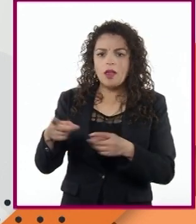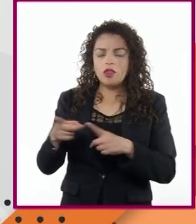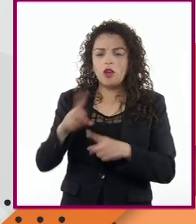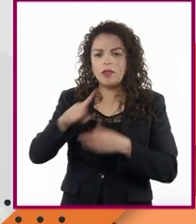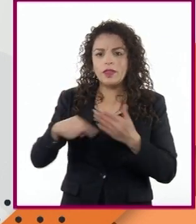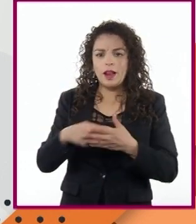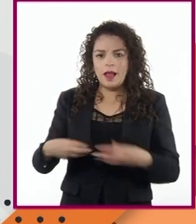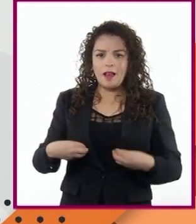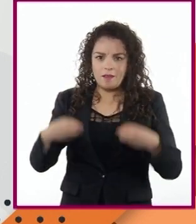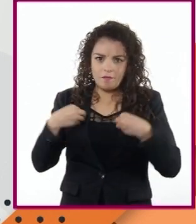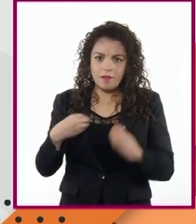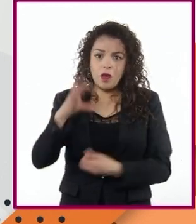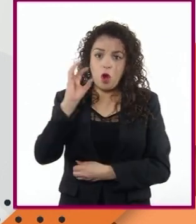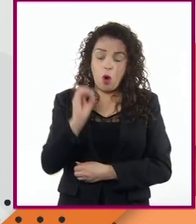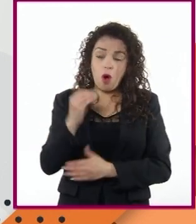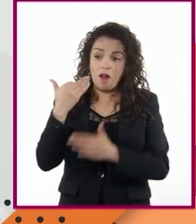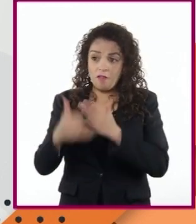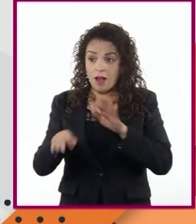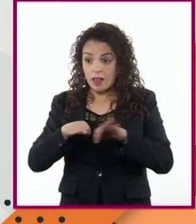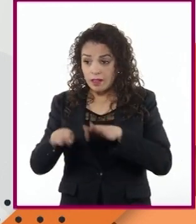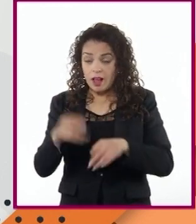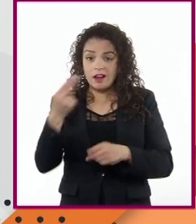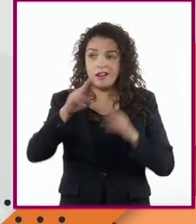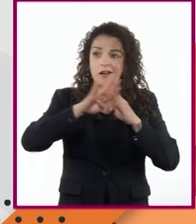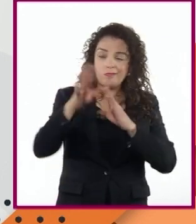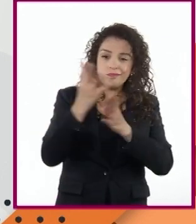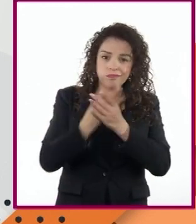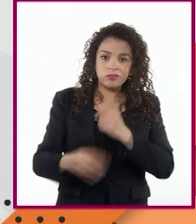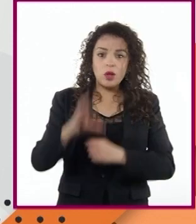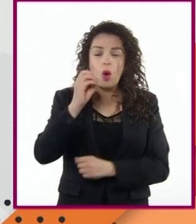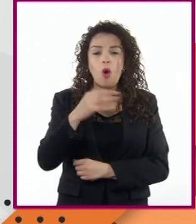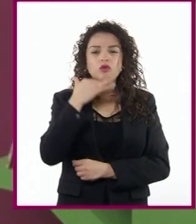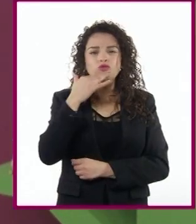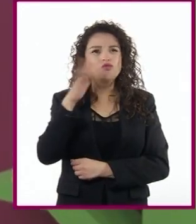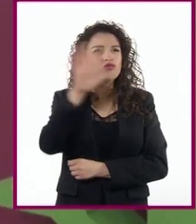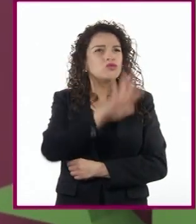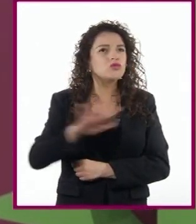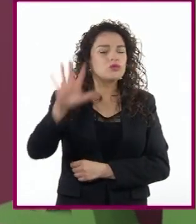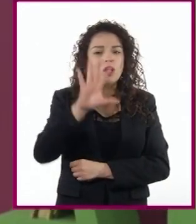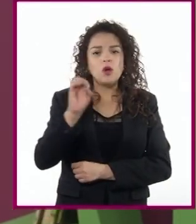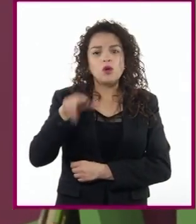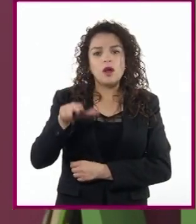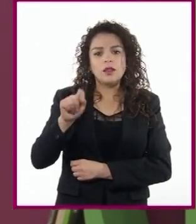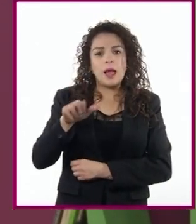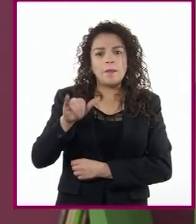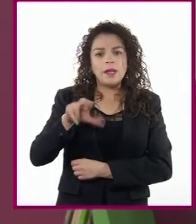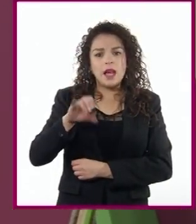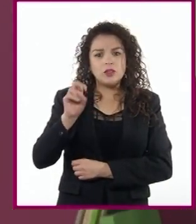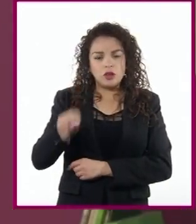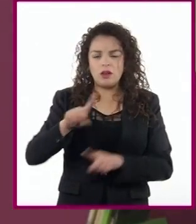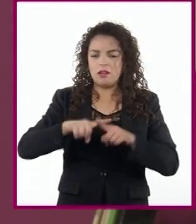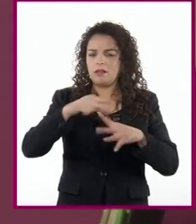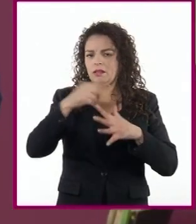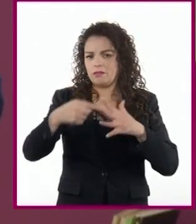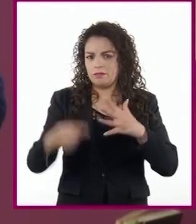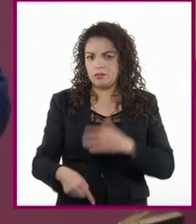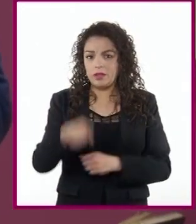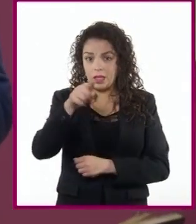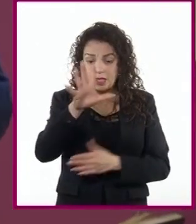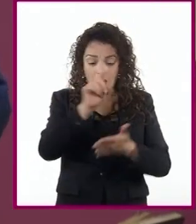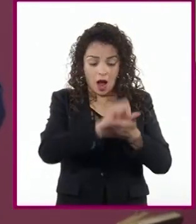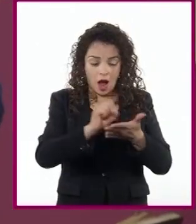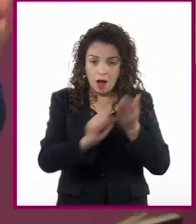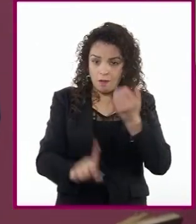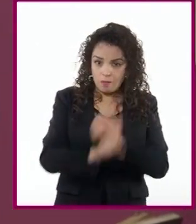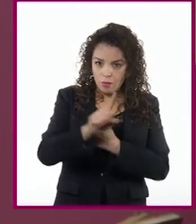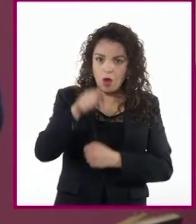de migración por desempleo, contaminación, entre otros. Una vez que señalen los problemas, identifiquen sus causas, así